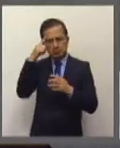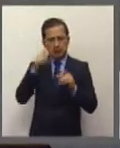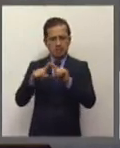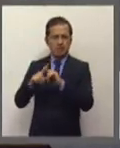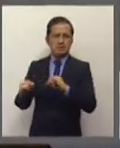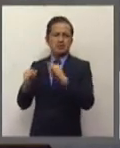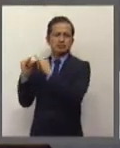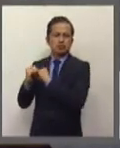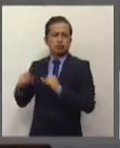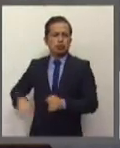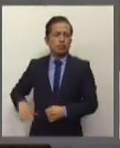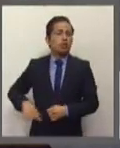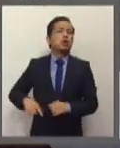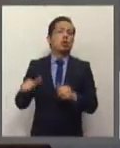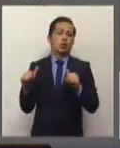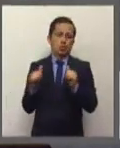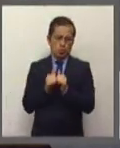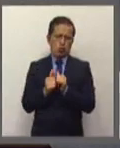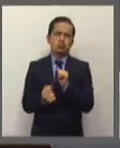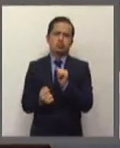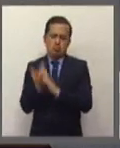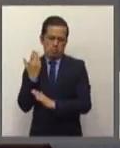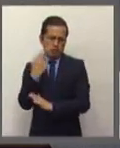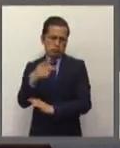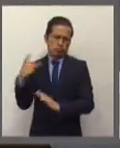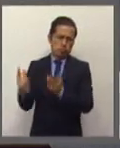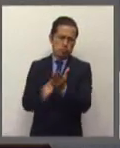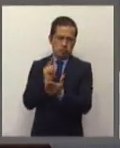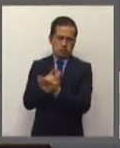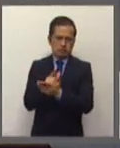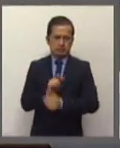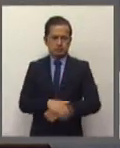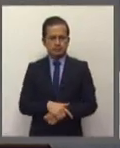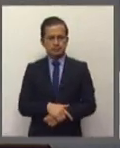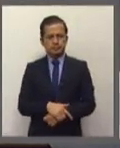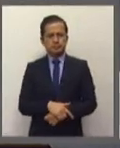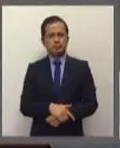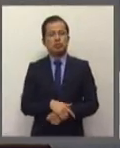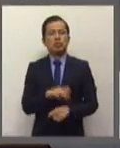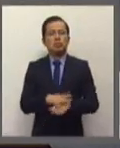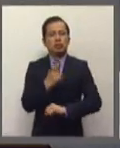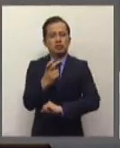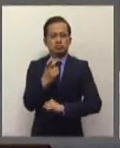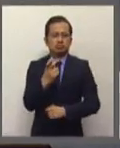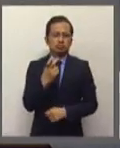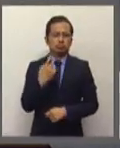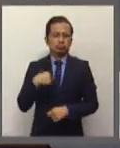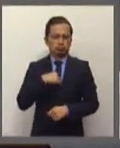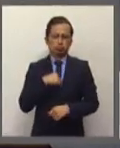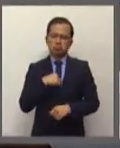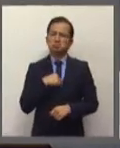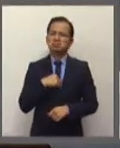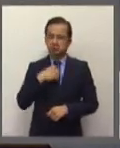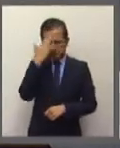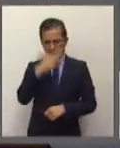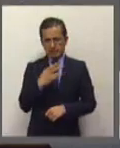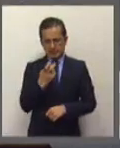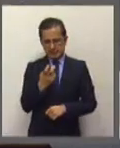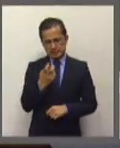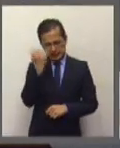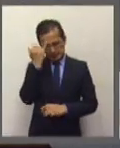de aplicación de la novedosa legislación que los regula. Por todo ello, no dudamos que durante el proceso de dictaminación de